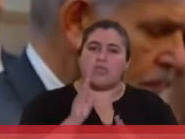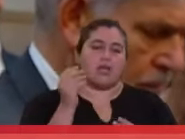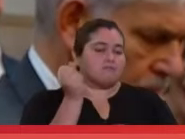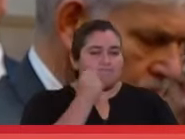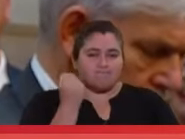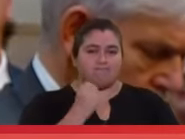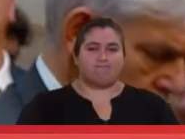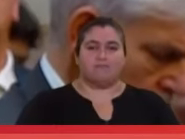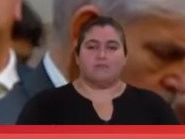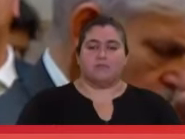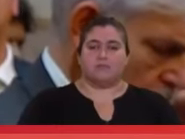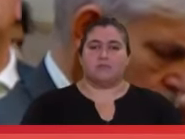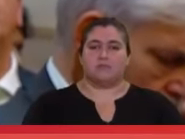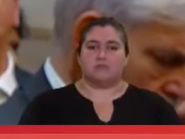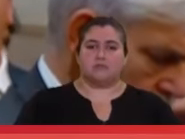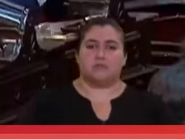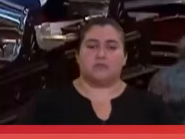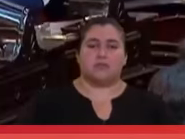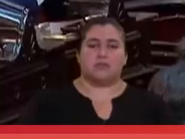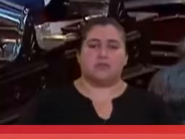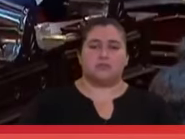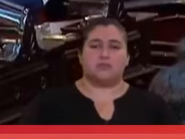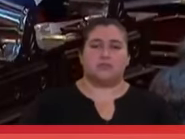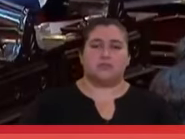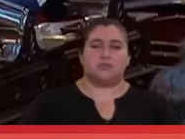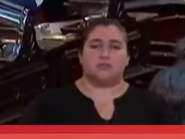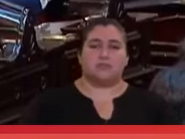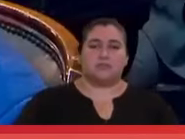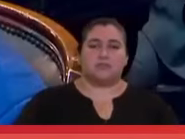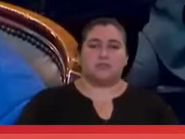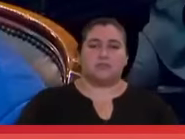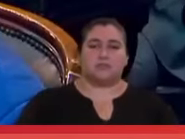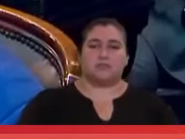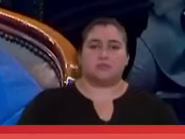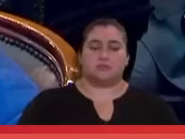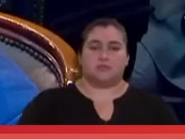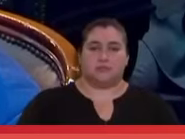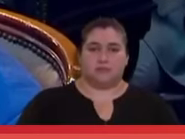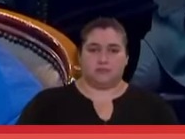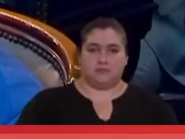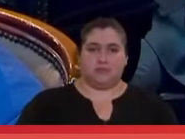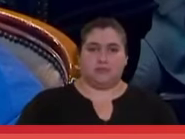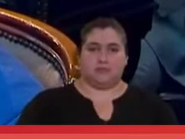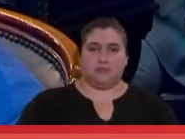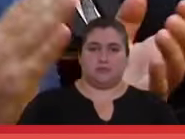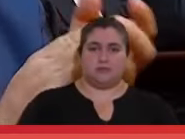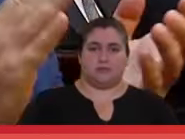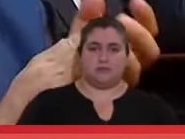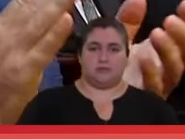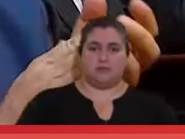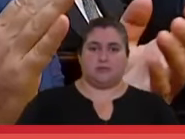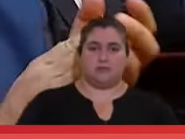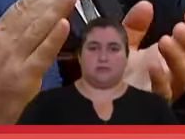Yo cuando vi el Pacto de Mayo, inclusive cuando escuché al presidente, primero que elegir a Córdoba y segundo